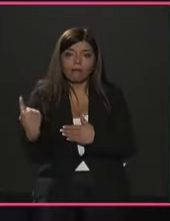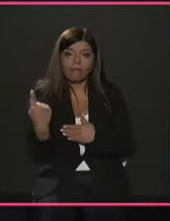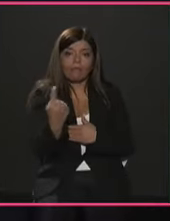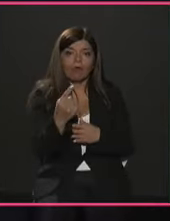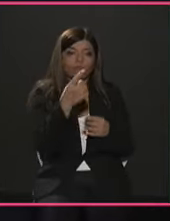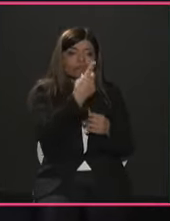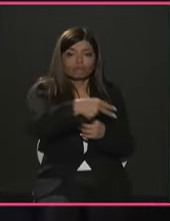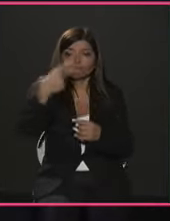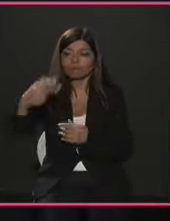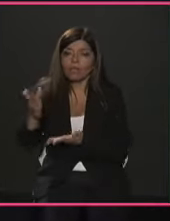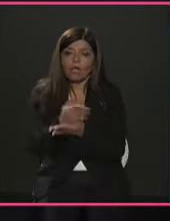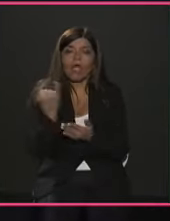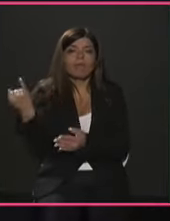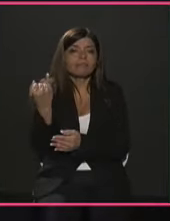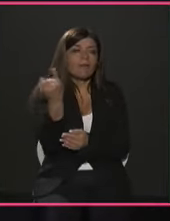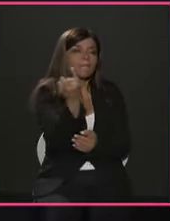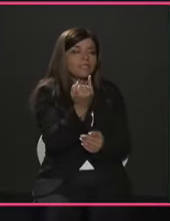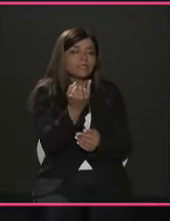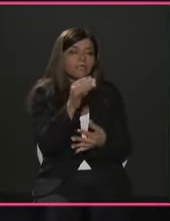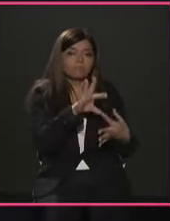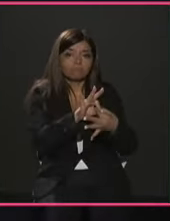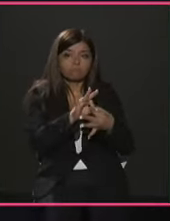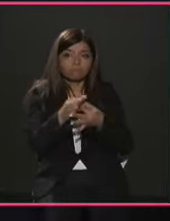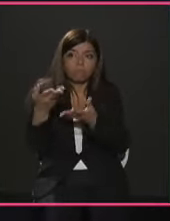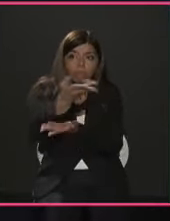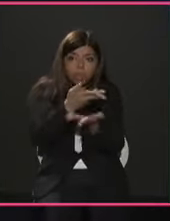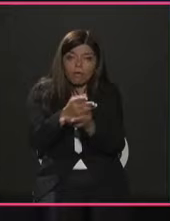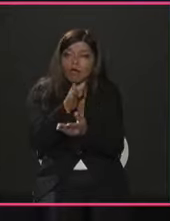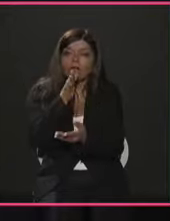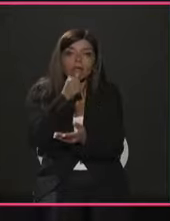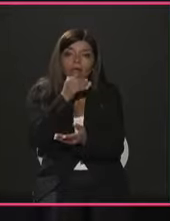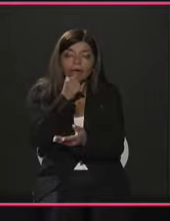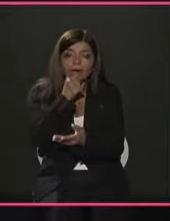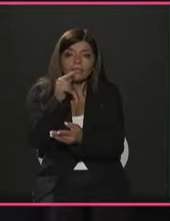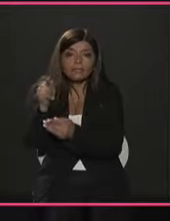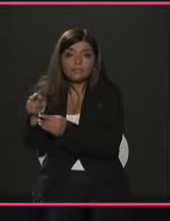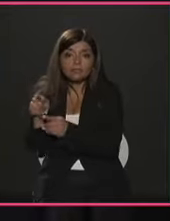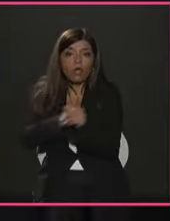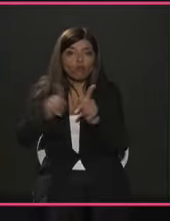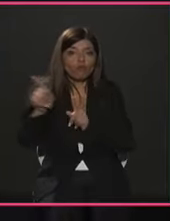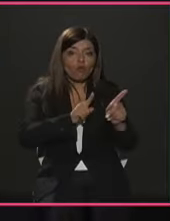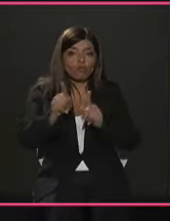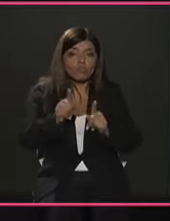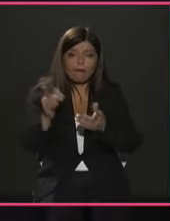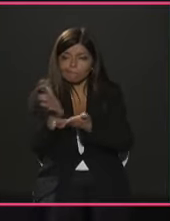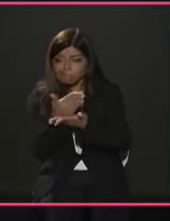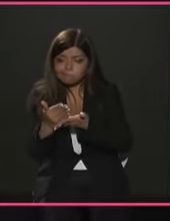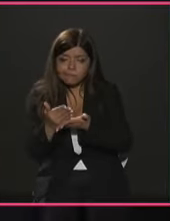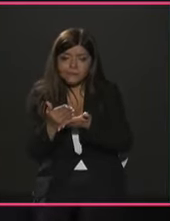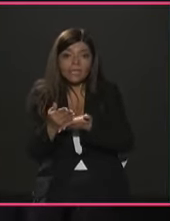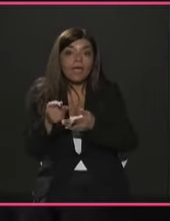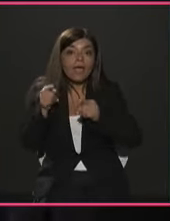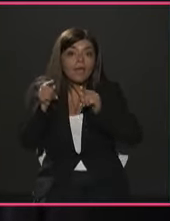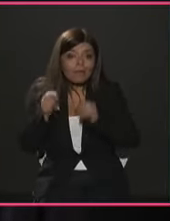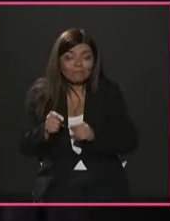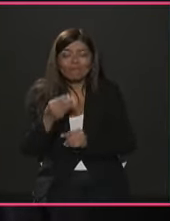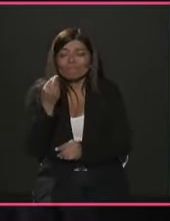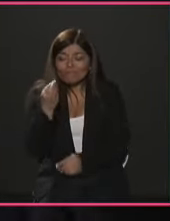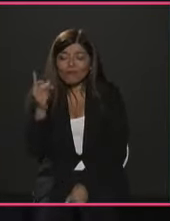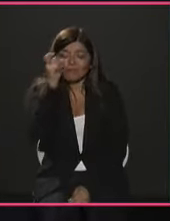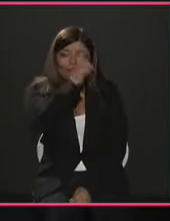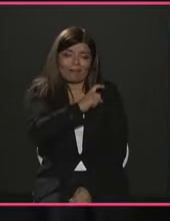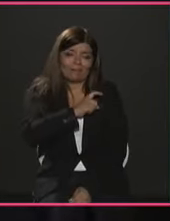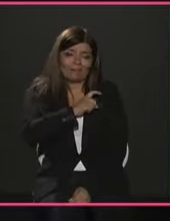estrategia y son independientes unos de otros Eso hace que el hecho de coordinar una estrategia sea muy